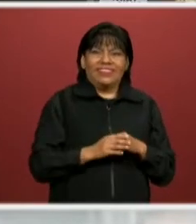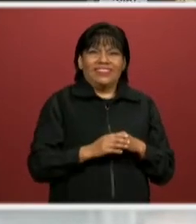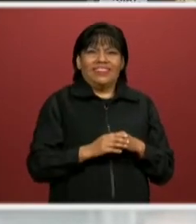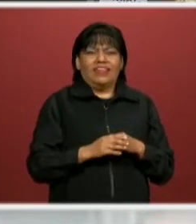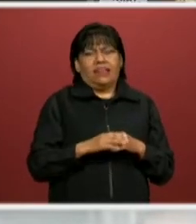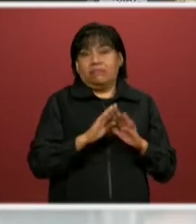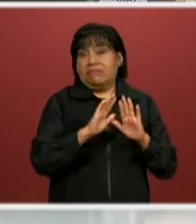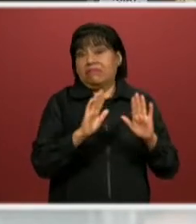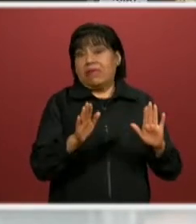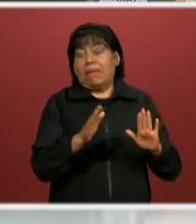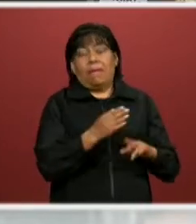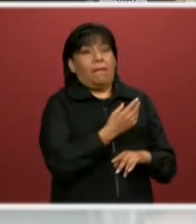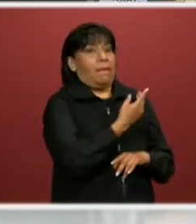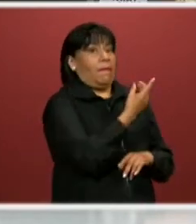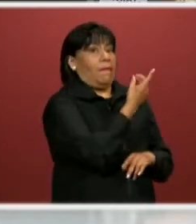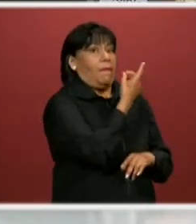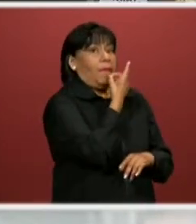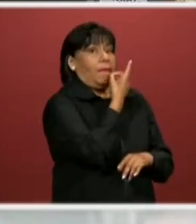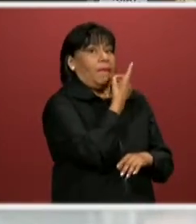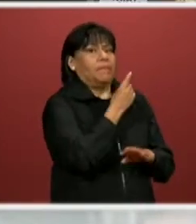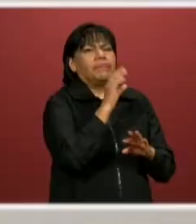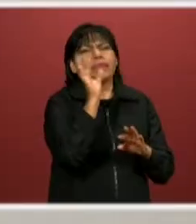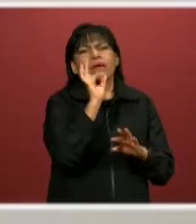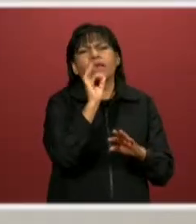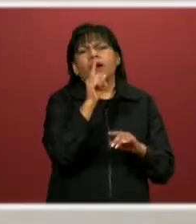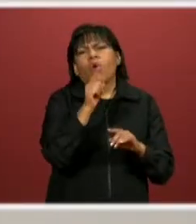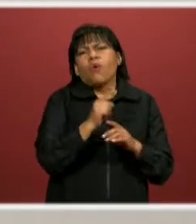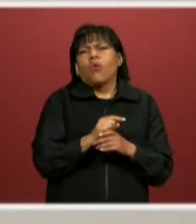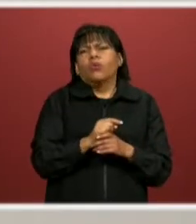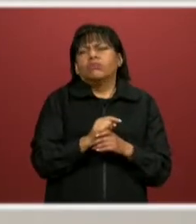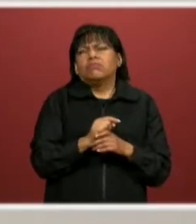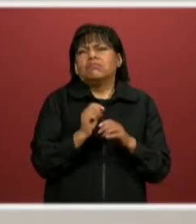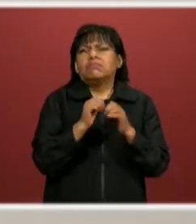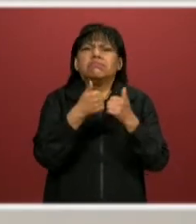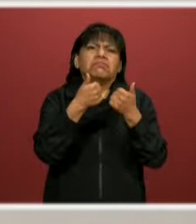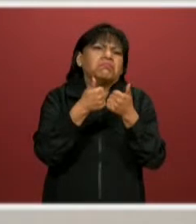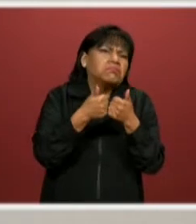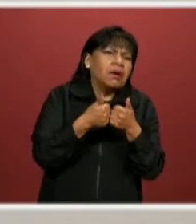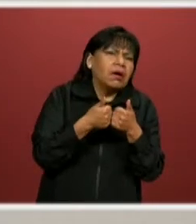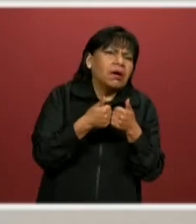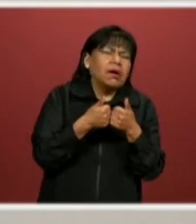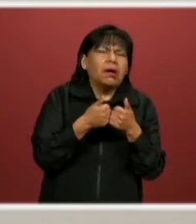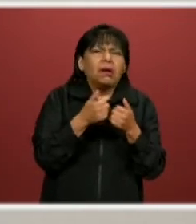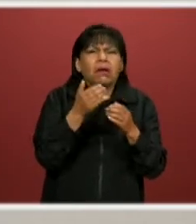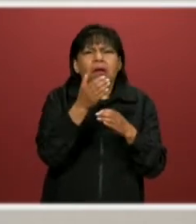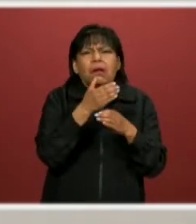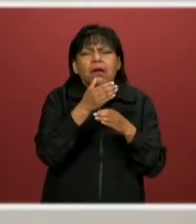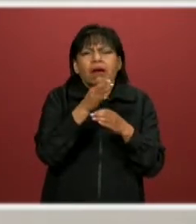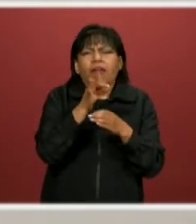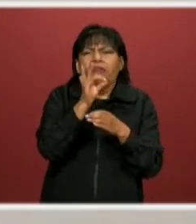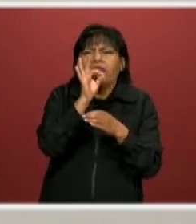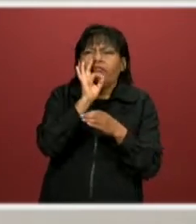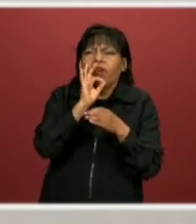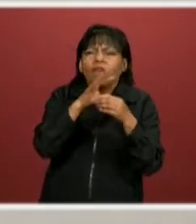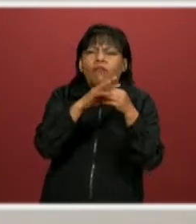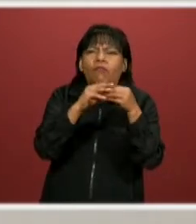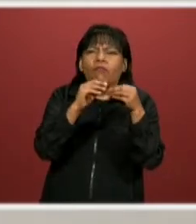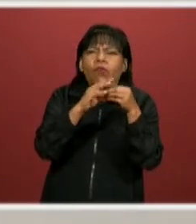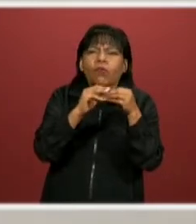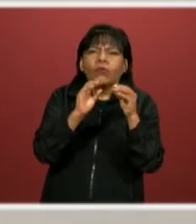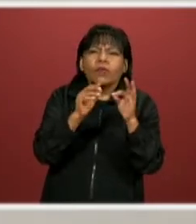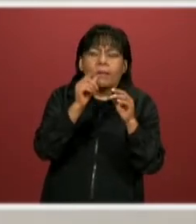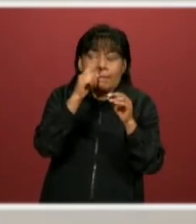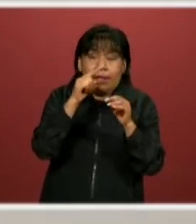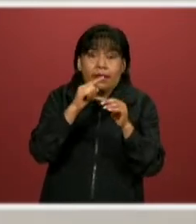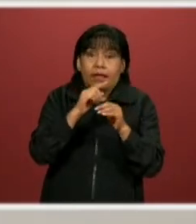desayunaba podía yo desayunar un cabecita un panecillo una fruta cualquier cosa que me permitiera estar